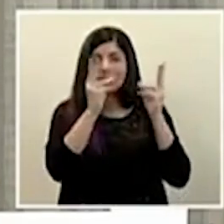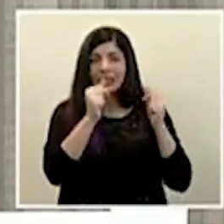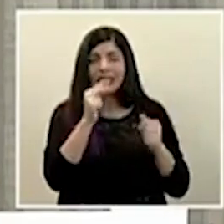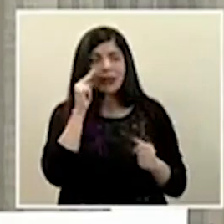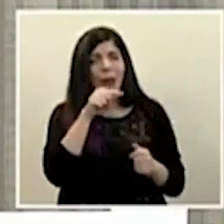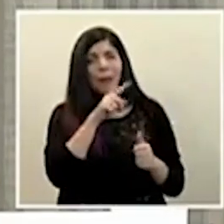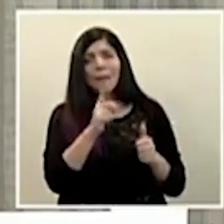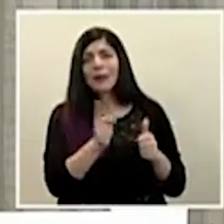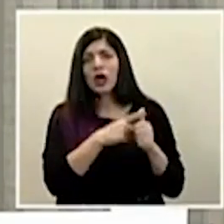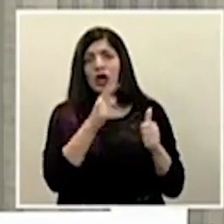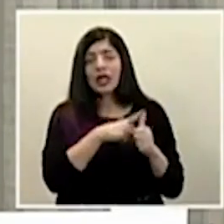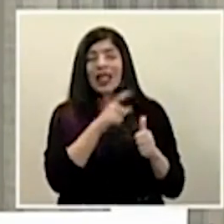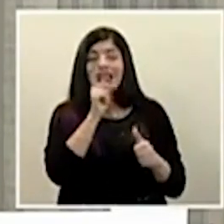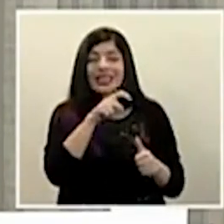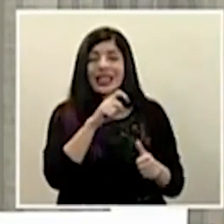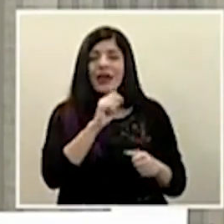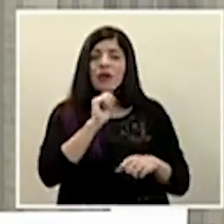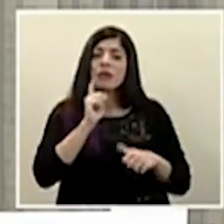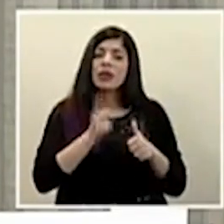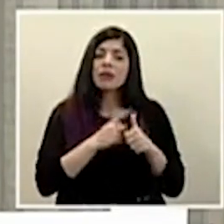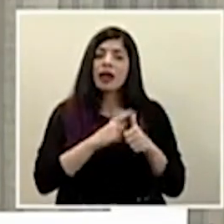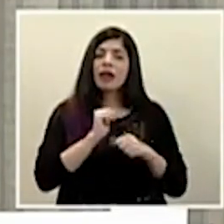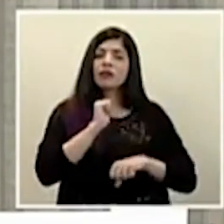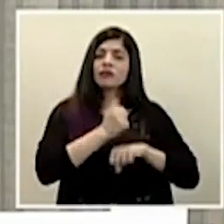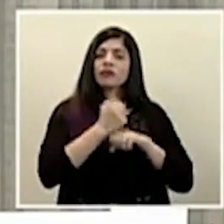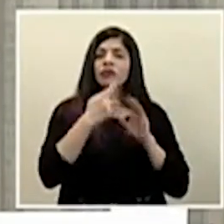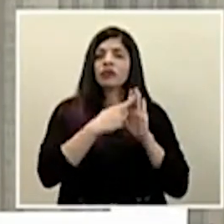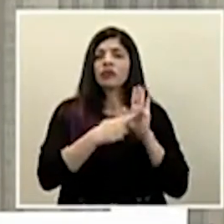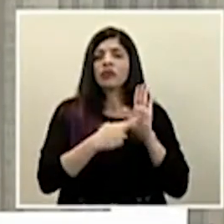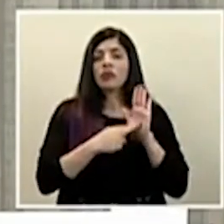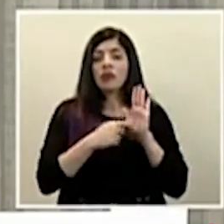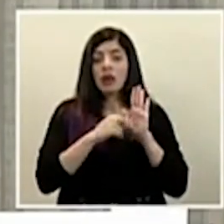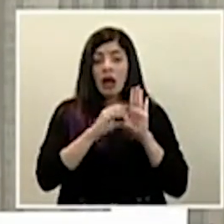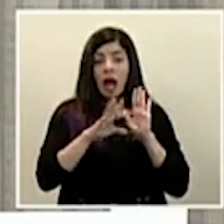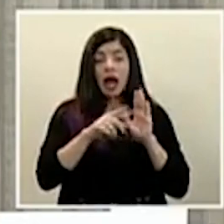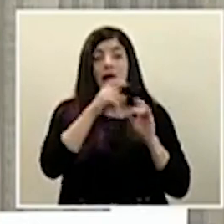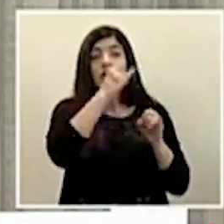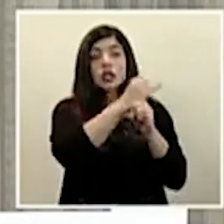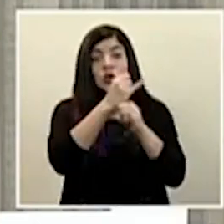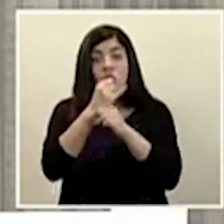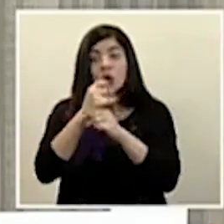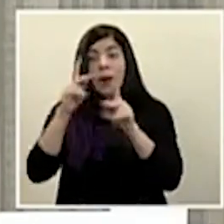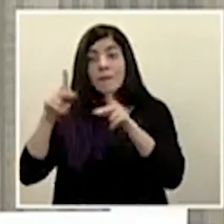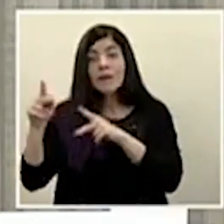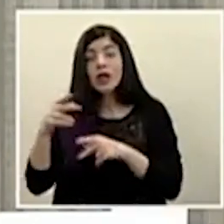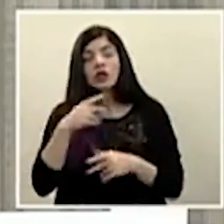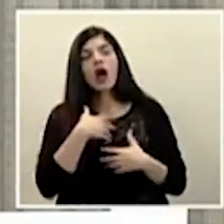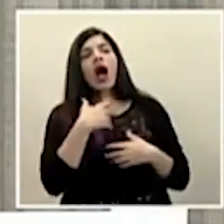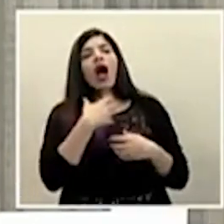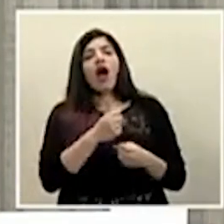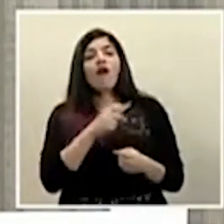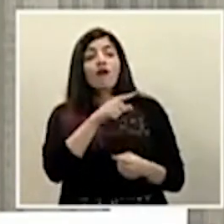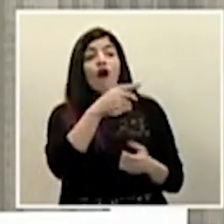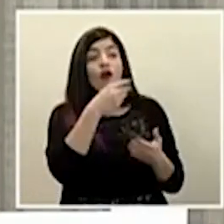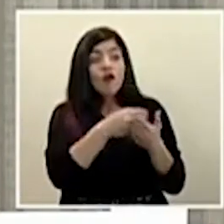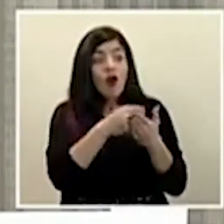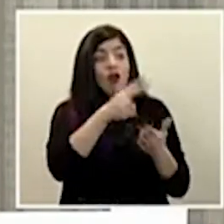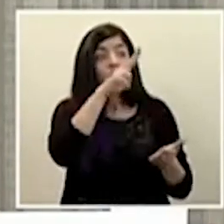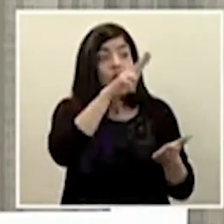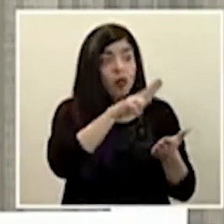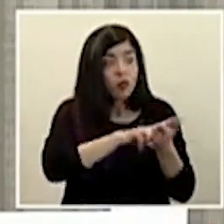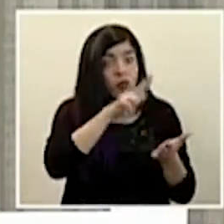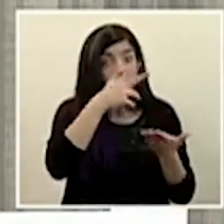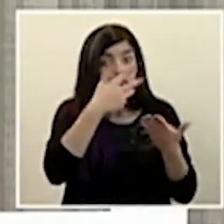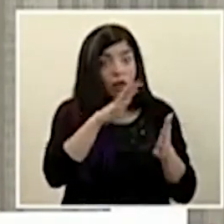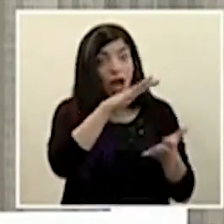que existiese este marco específico que le dé a la ciudadanía y al resto de instituciones la confianza de que estos recursos públicos